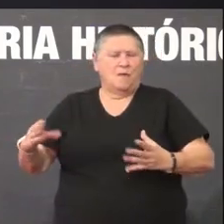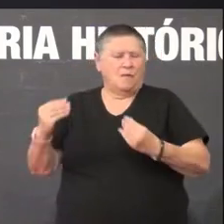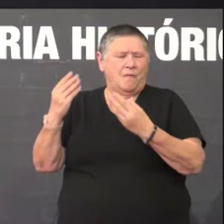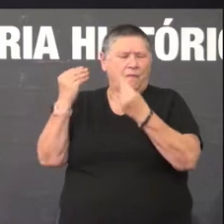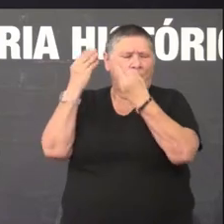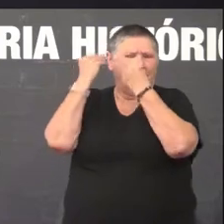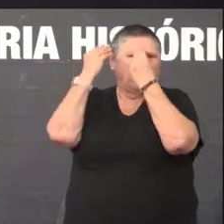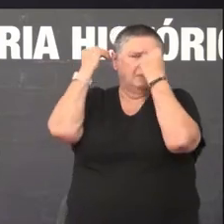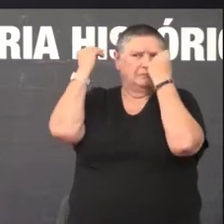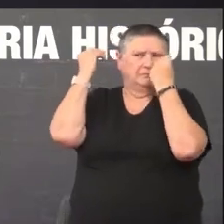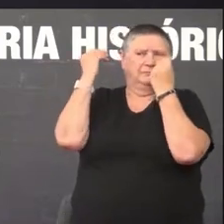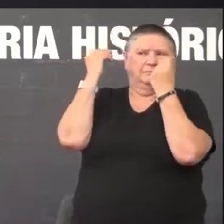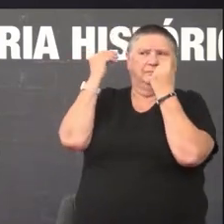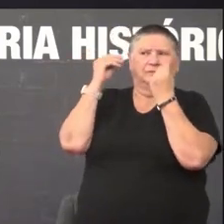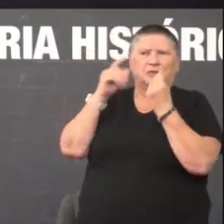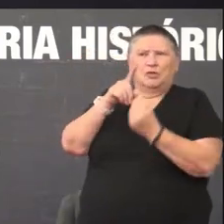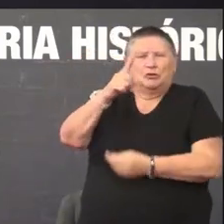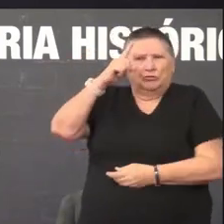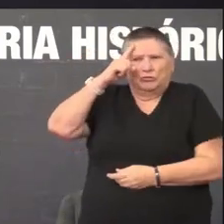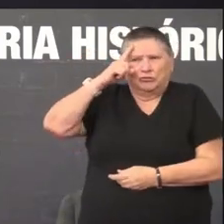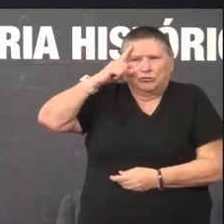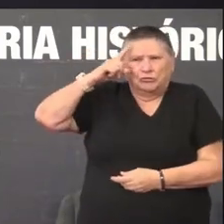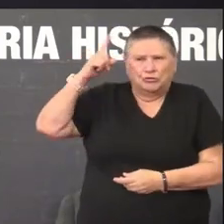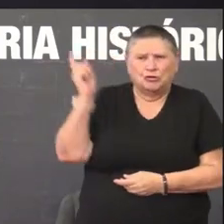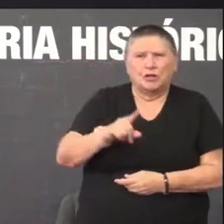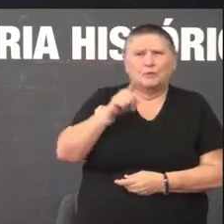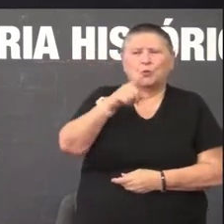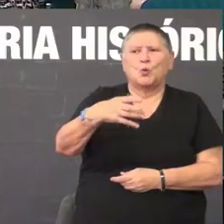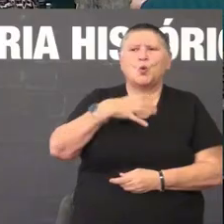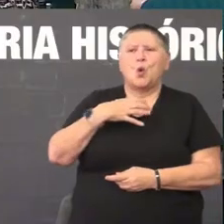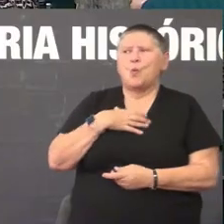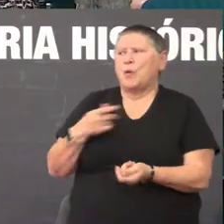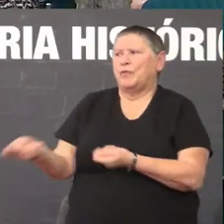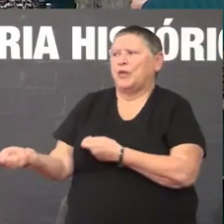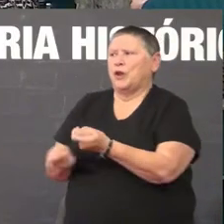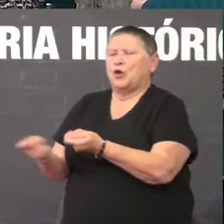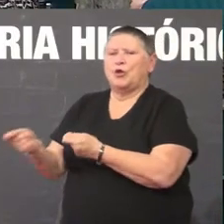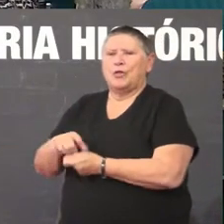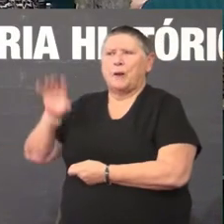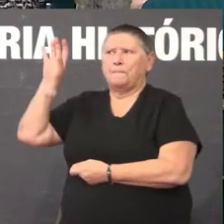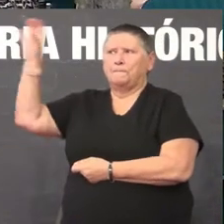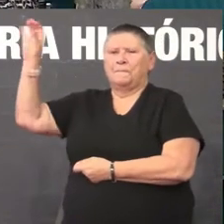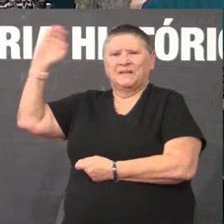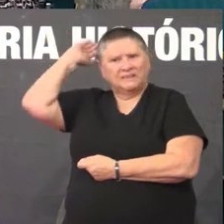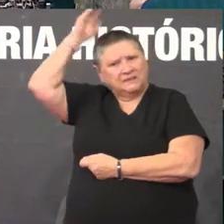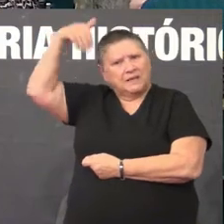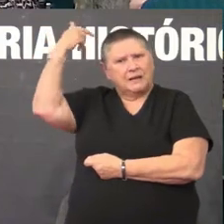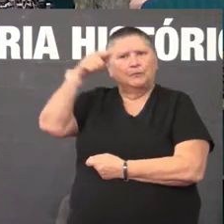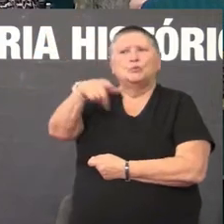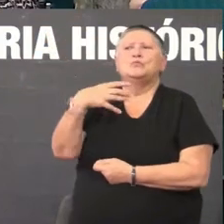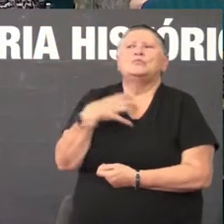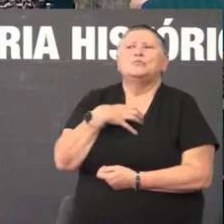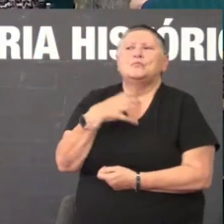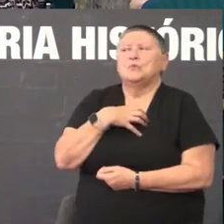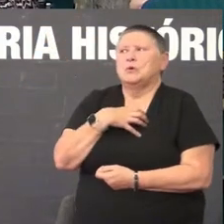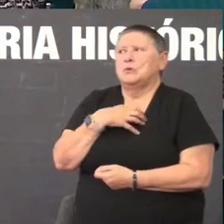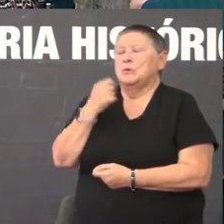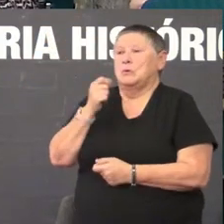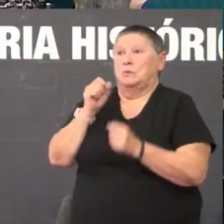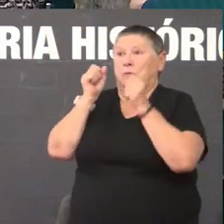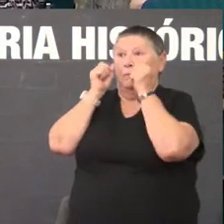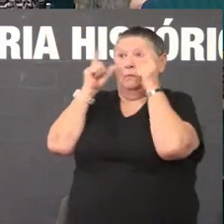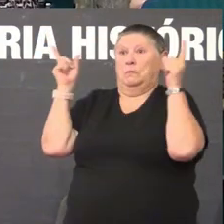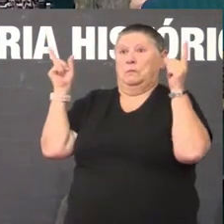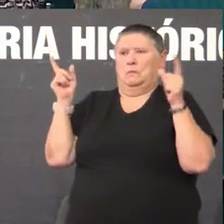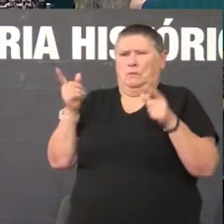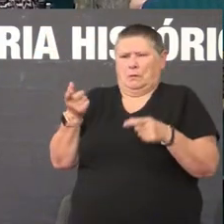le dice, pero es que tú no sabes que tú no puedes negociar con los países árabes. El otro se le abren los ojos, ¿cómo que yo